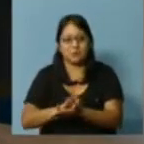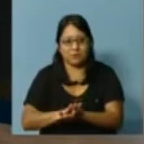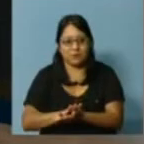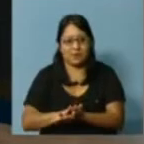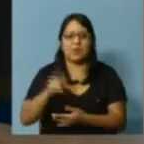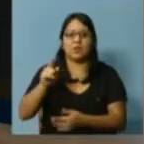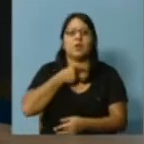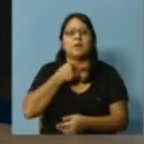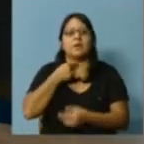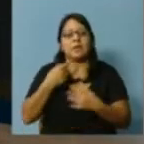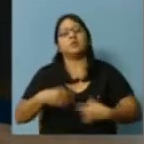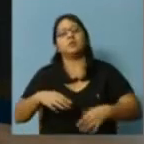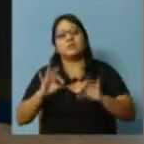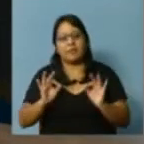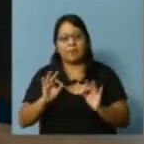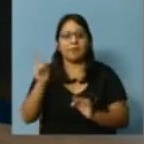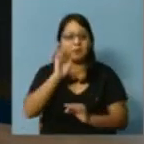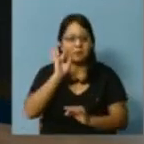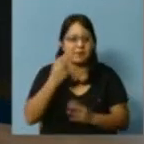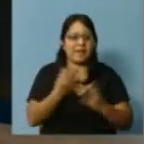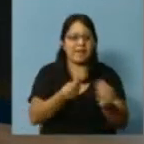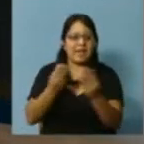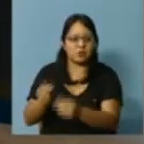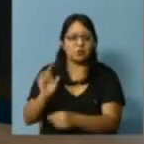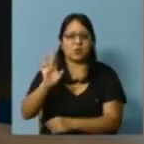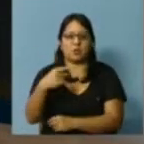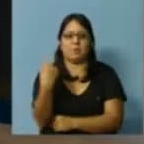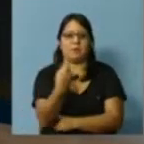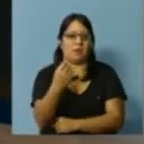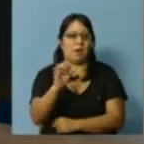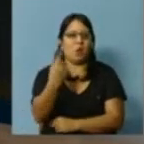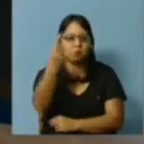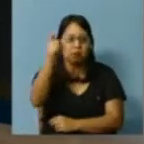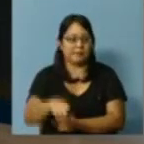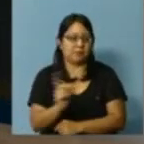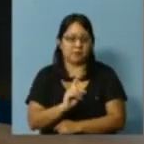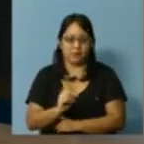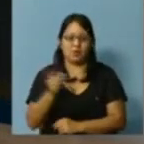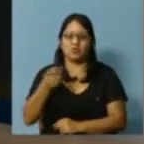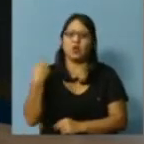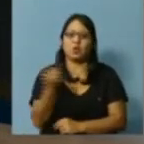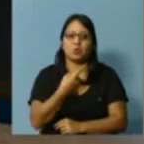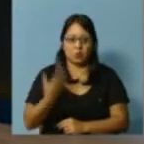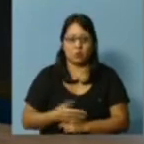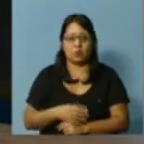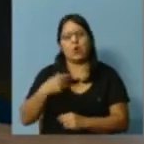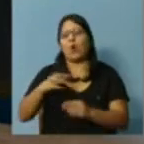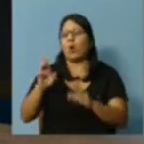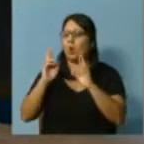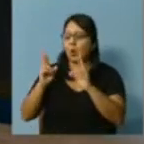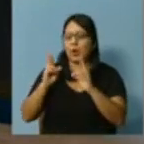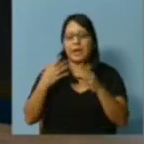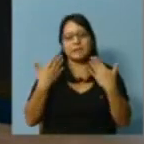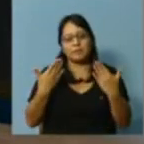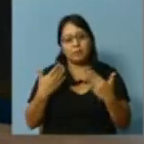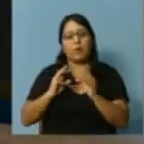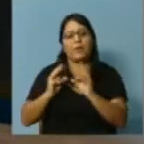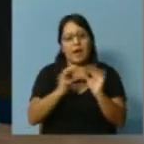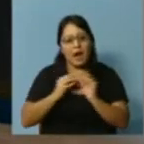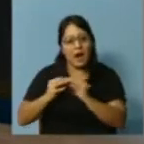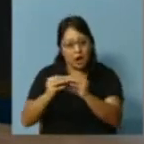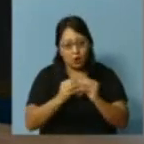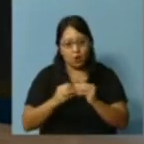esto porque no es no es bueno para nadie bueno esperemos doctor una buena negociación con los compradores principalmente